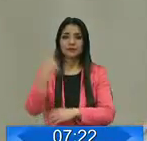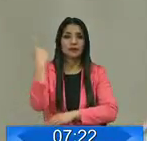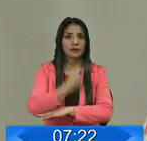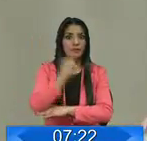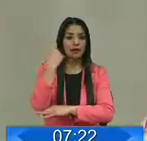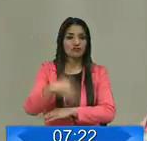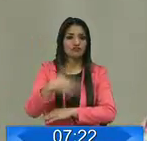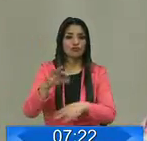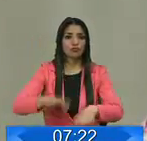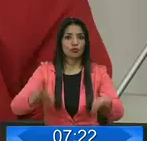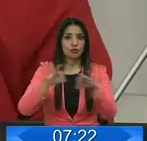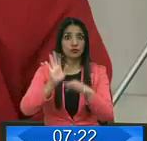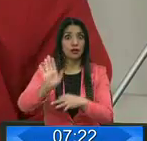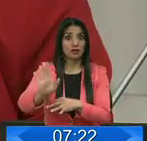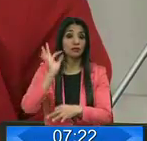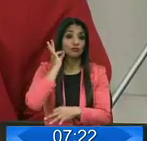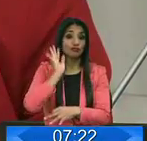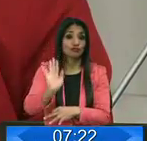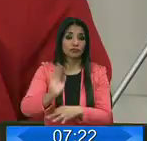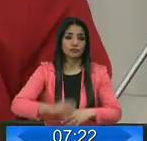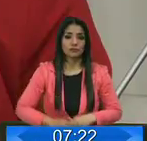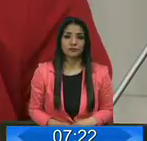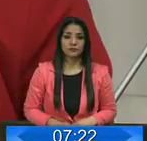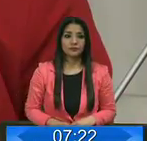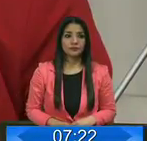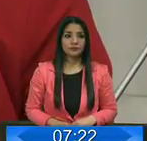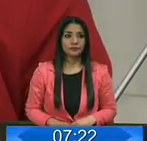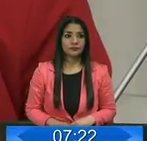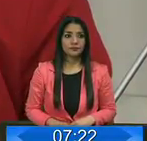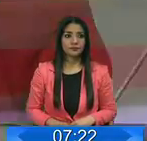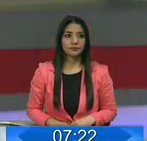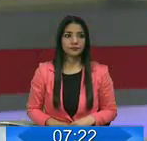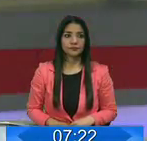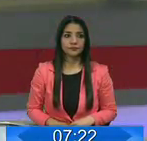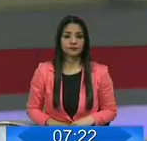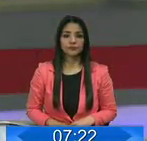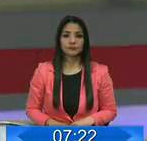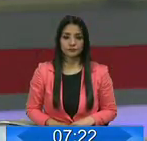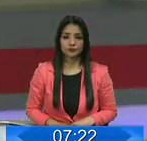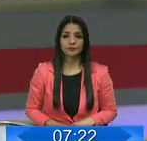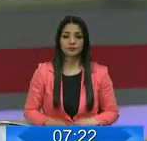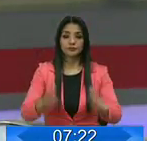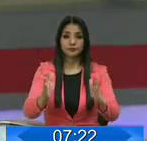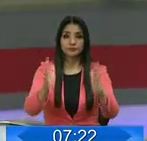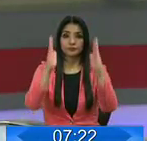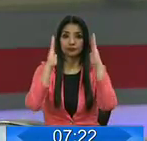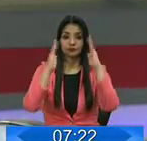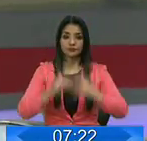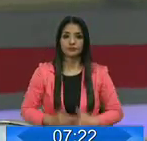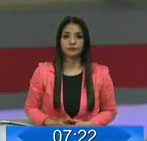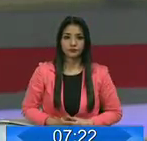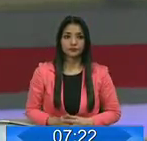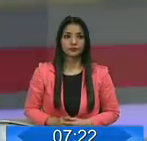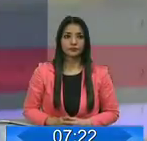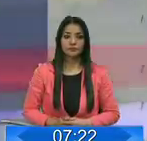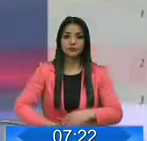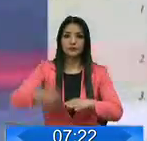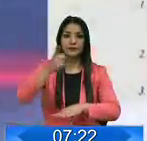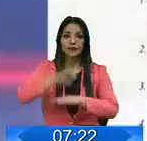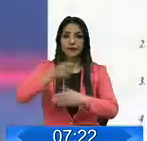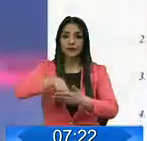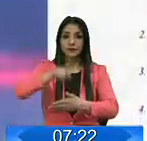Galarza, informó Héctor Romero. Preste atención, mediante el decreto ejecutivo